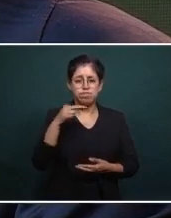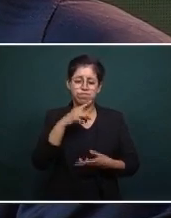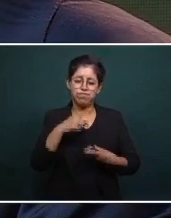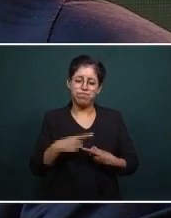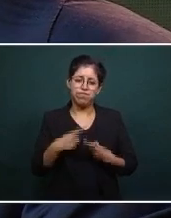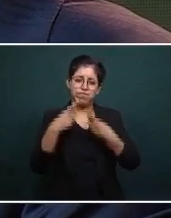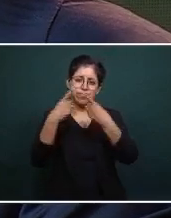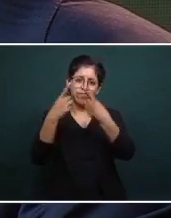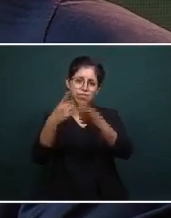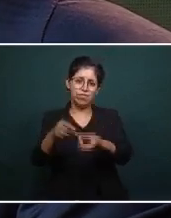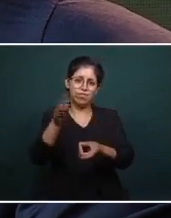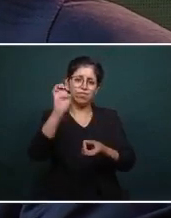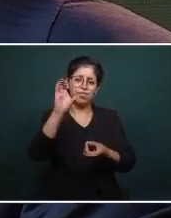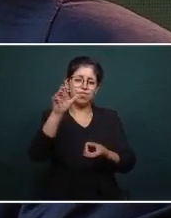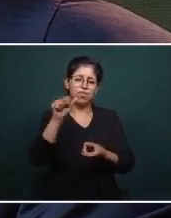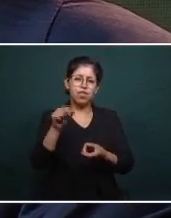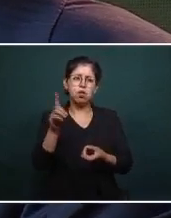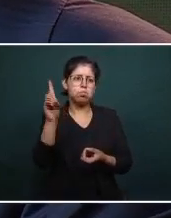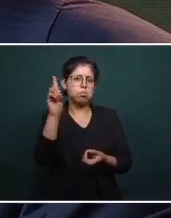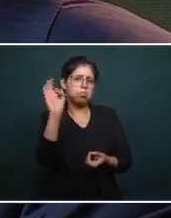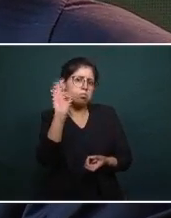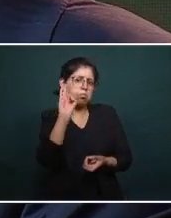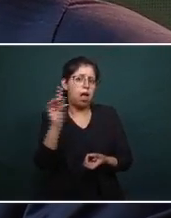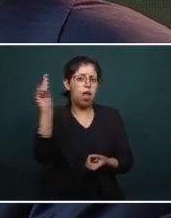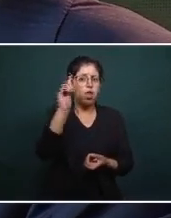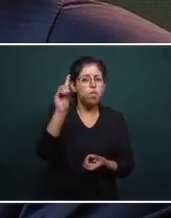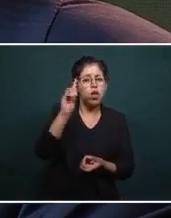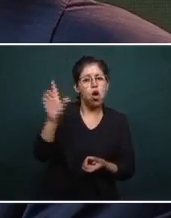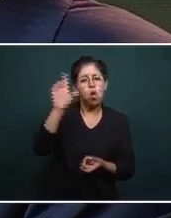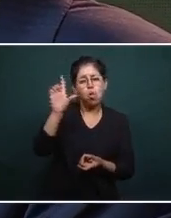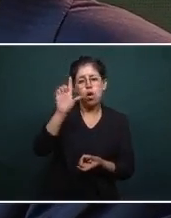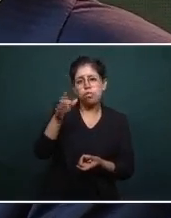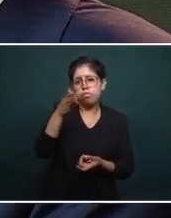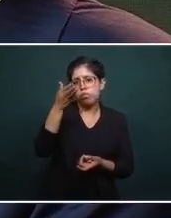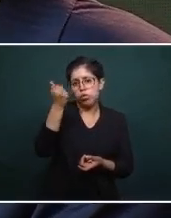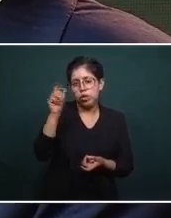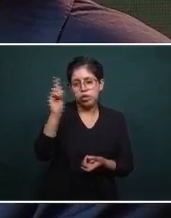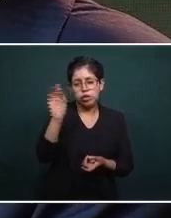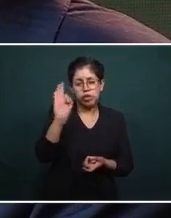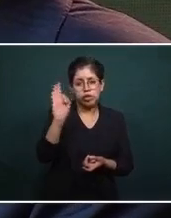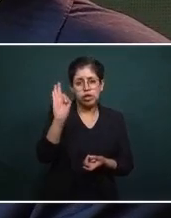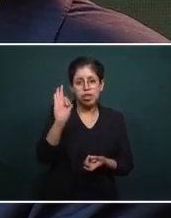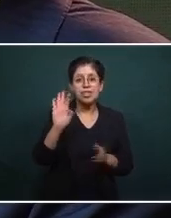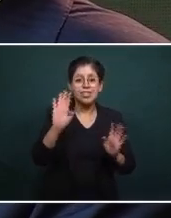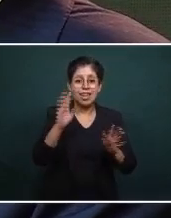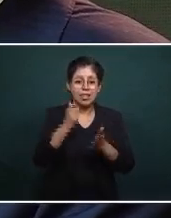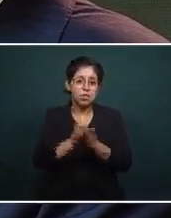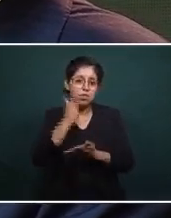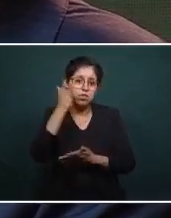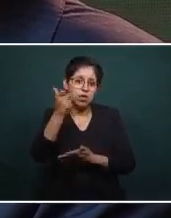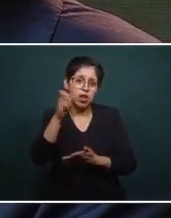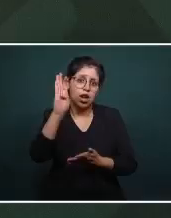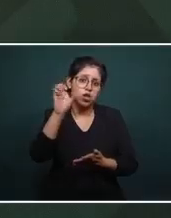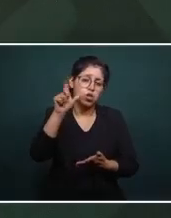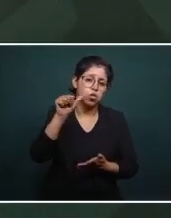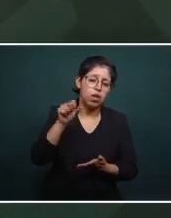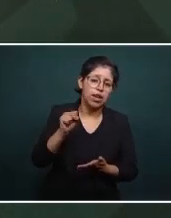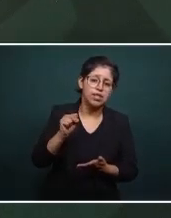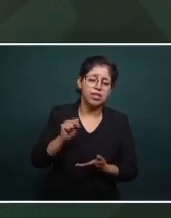el domingo, el lunes, en 8 días, van a tener ya